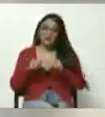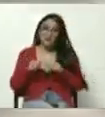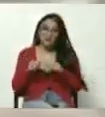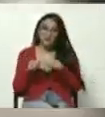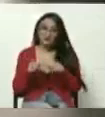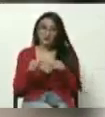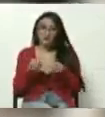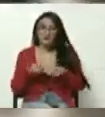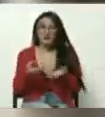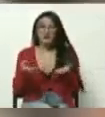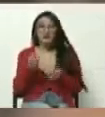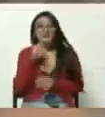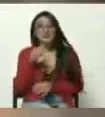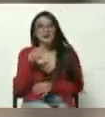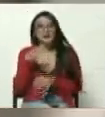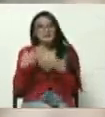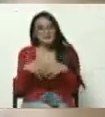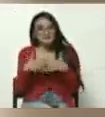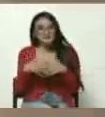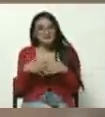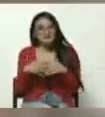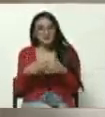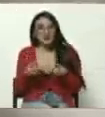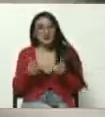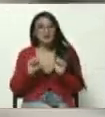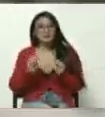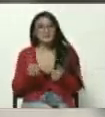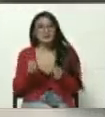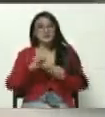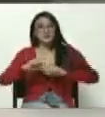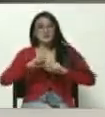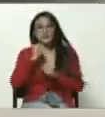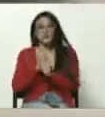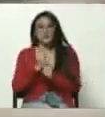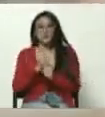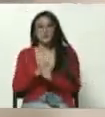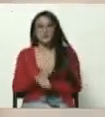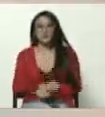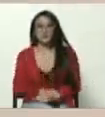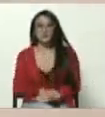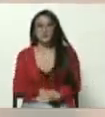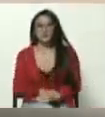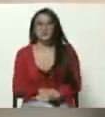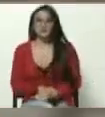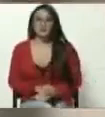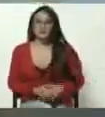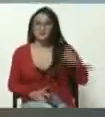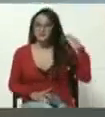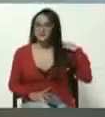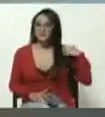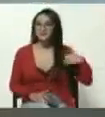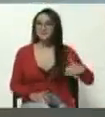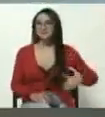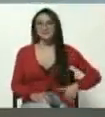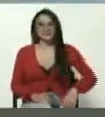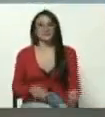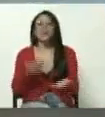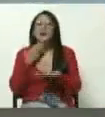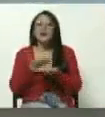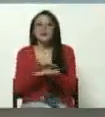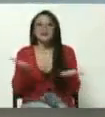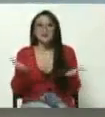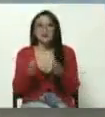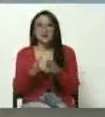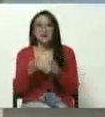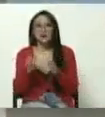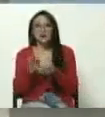confiabilidad necesaria a la planta de Monómero para dar inicio a sus operaciones. Muchas gracias, querido